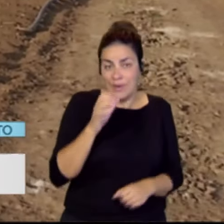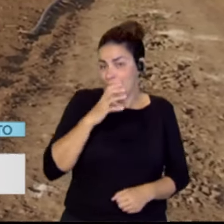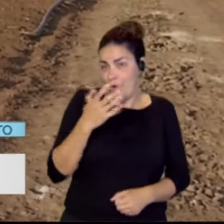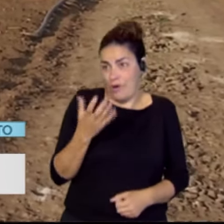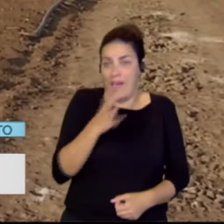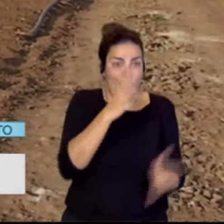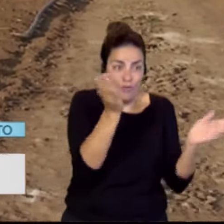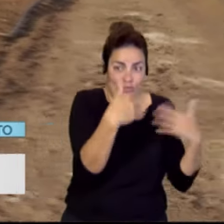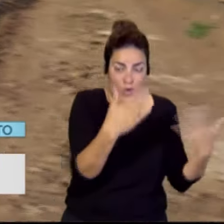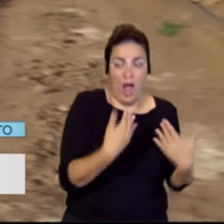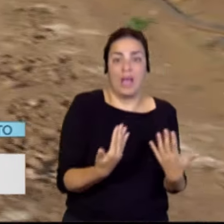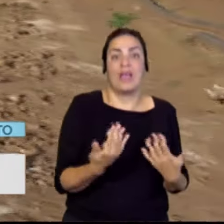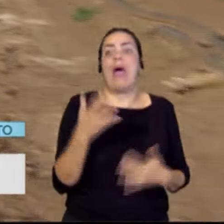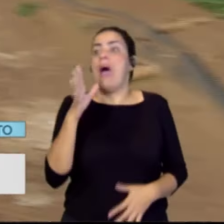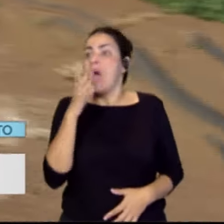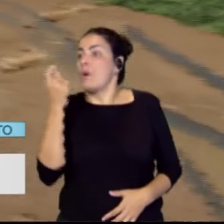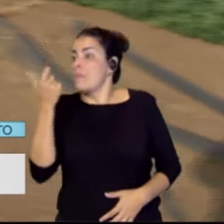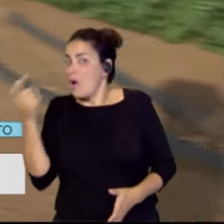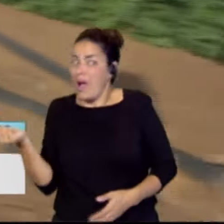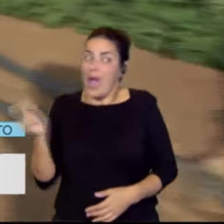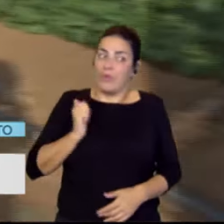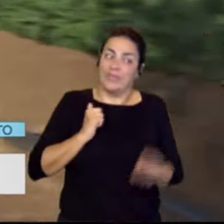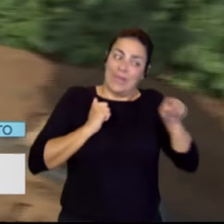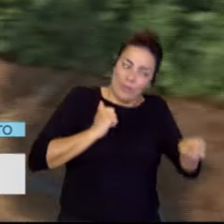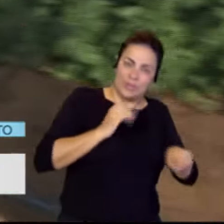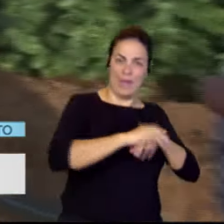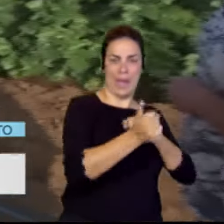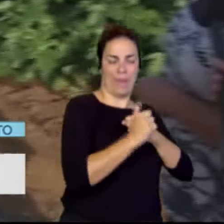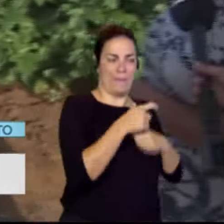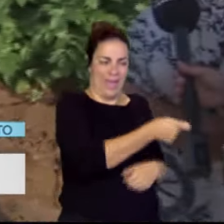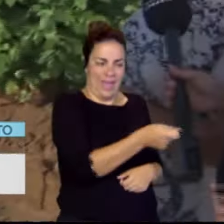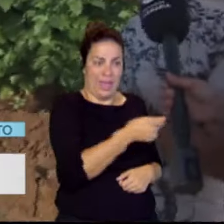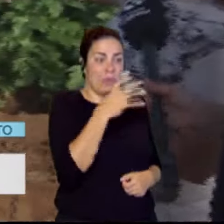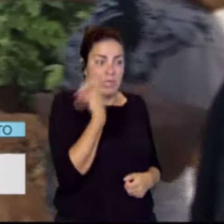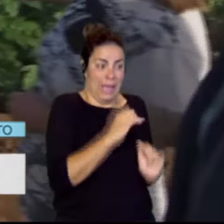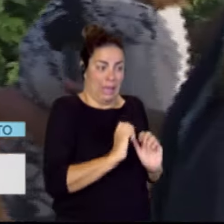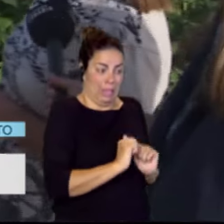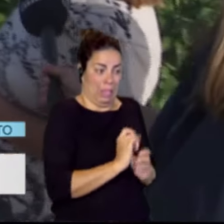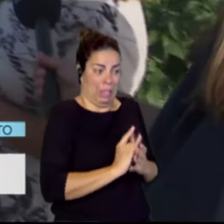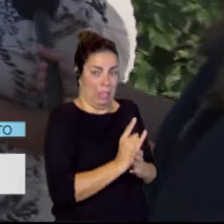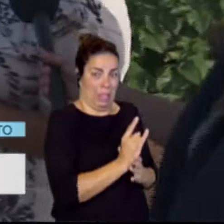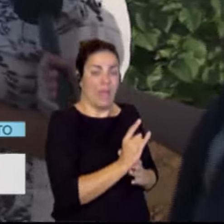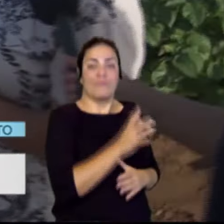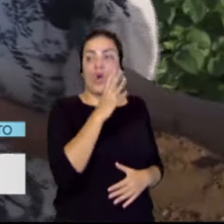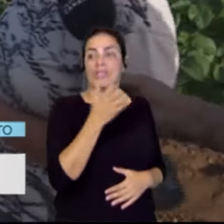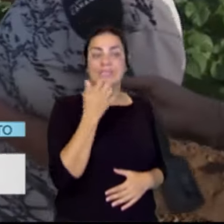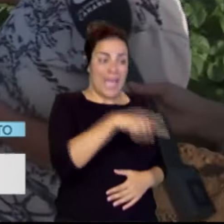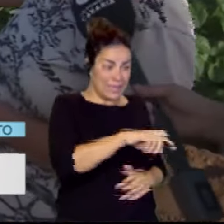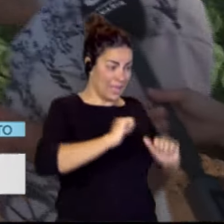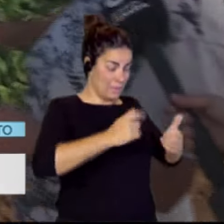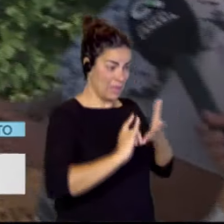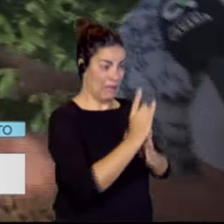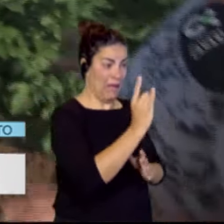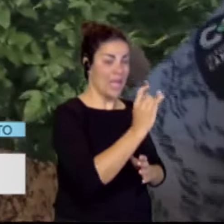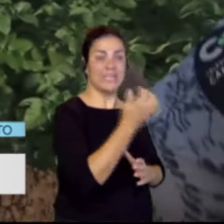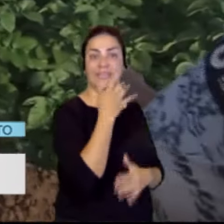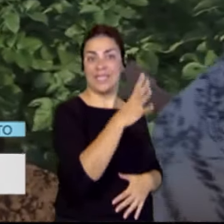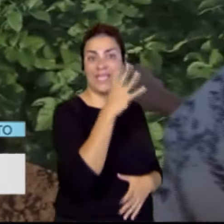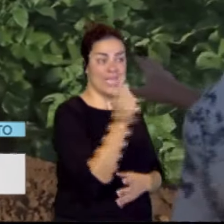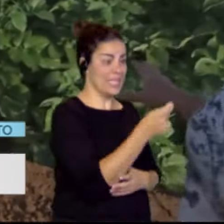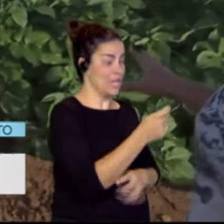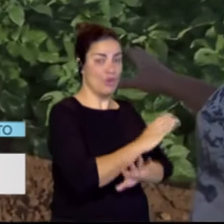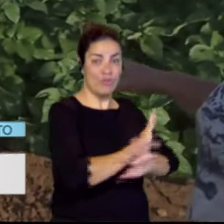papas de aquí que están en cría porque si le quitamos el agua mira esa tierra es si le quitamos el agua a estas papas que están en cría Entonces no